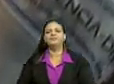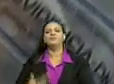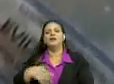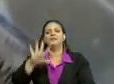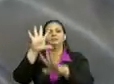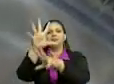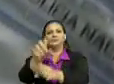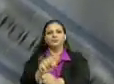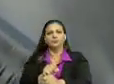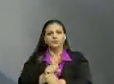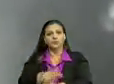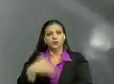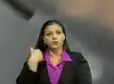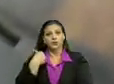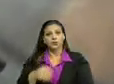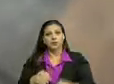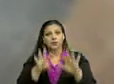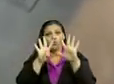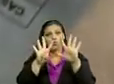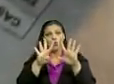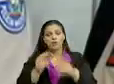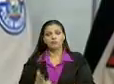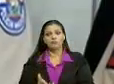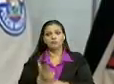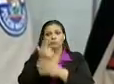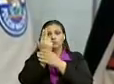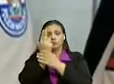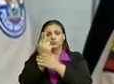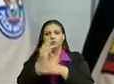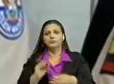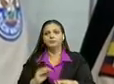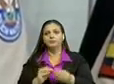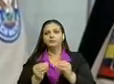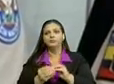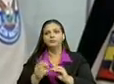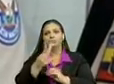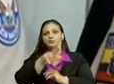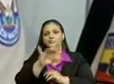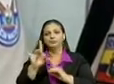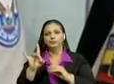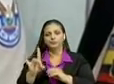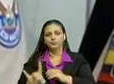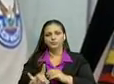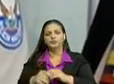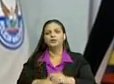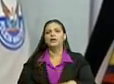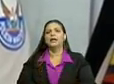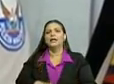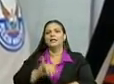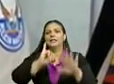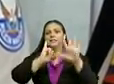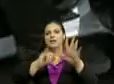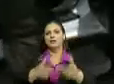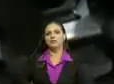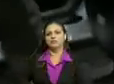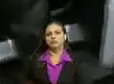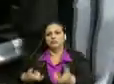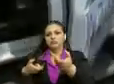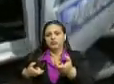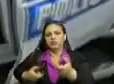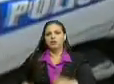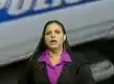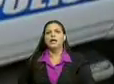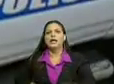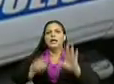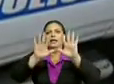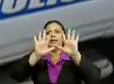revólveres calibre 38 de fabricación artesanal, 6 escopetas, 10 cartuchos calibre 16 Los